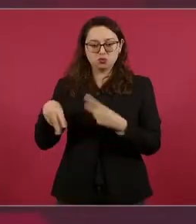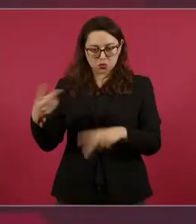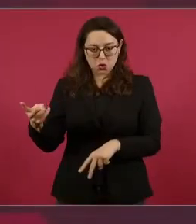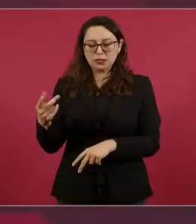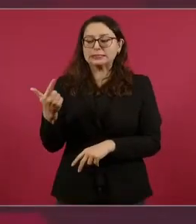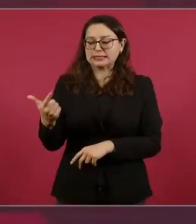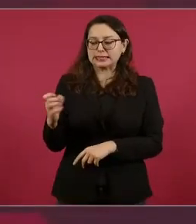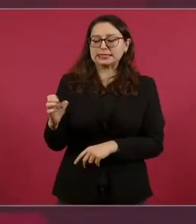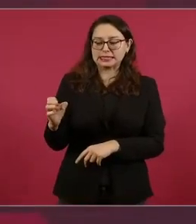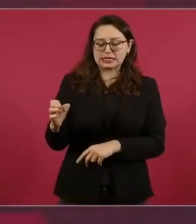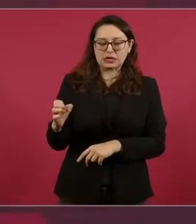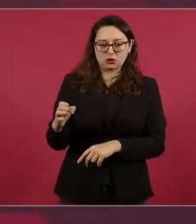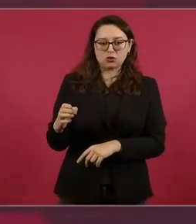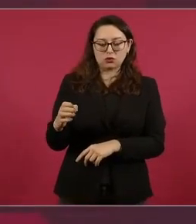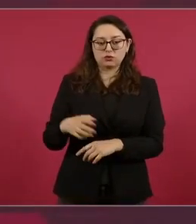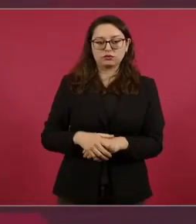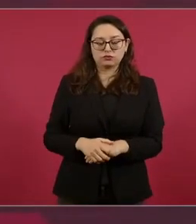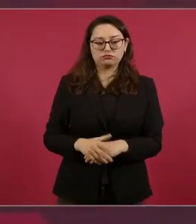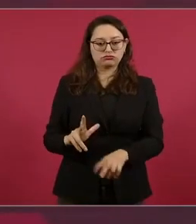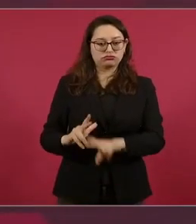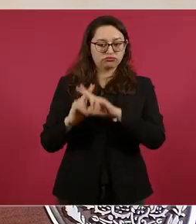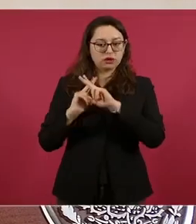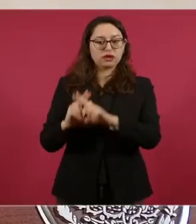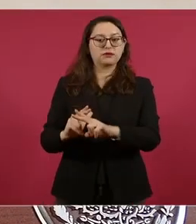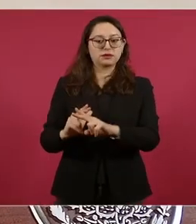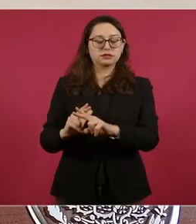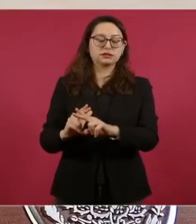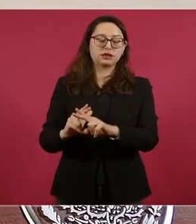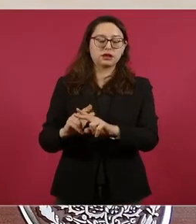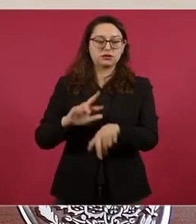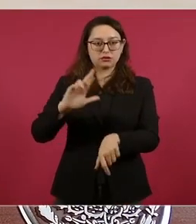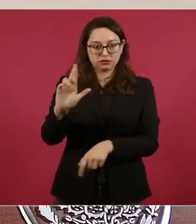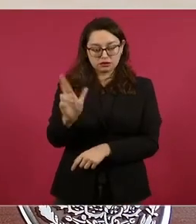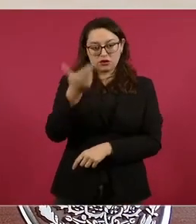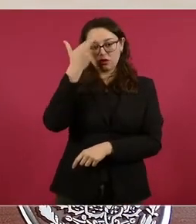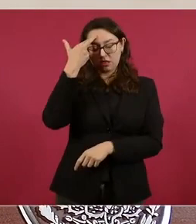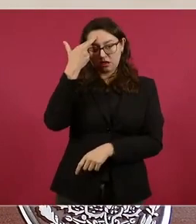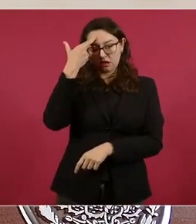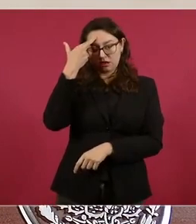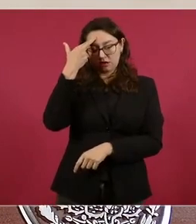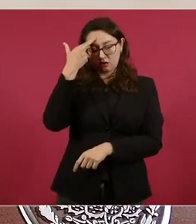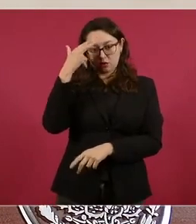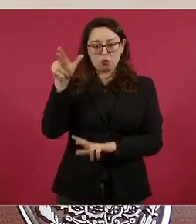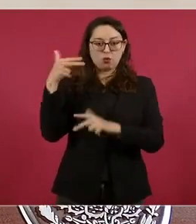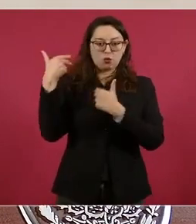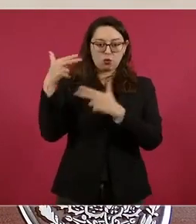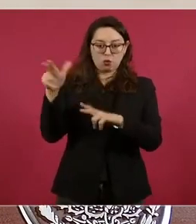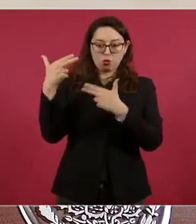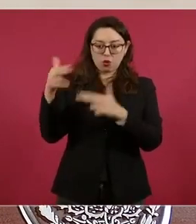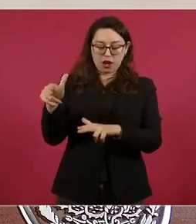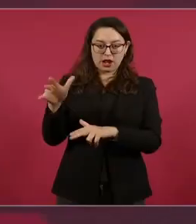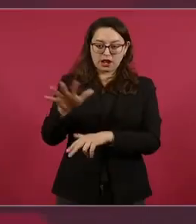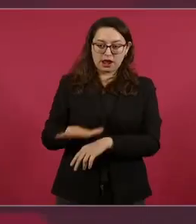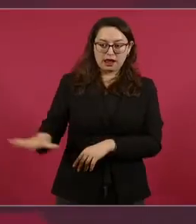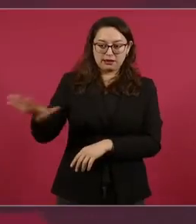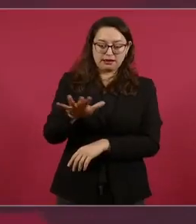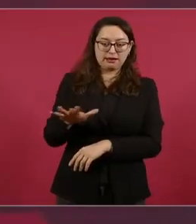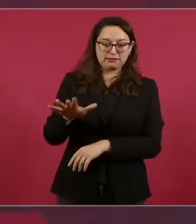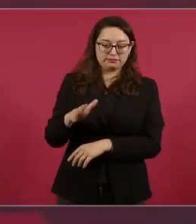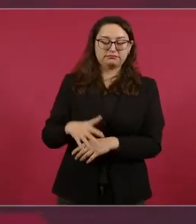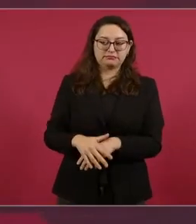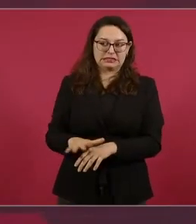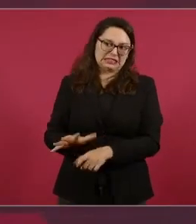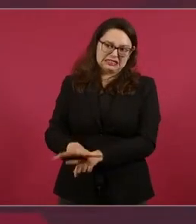día 7 que es este un aniversario más de la represión a los obreros